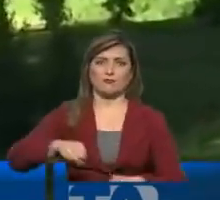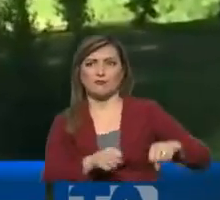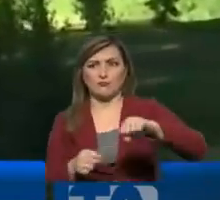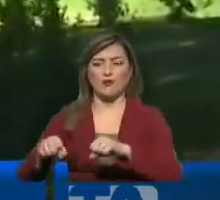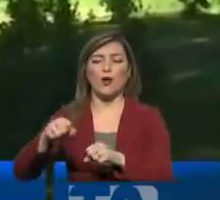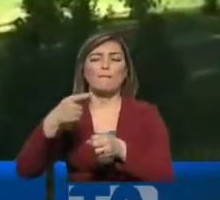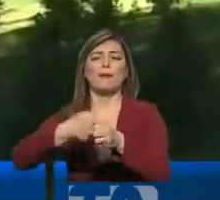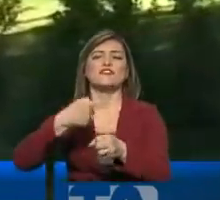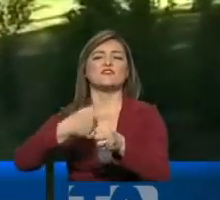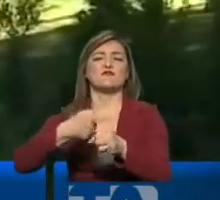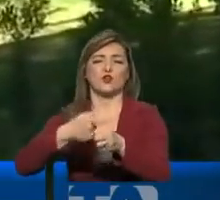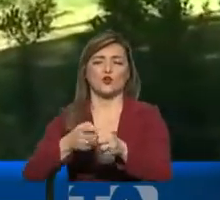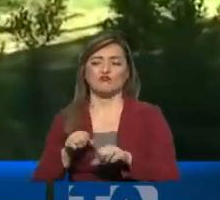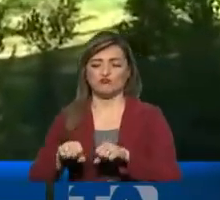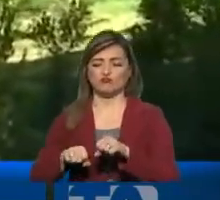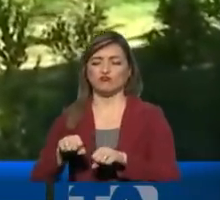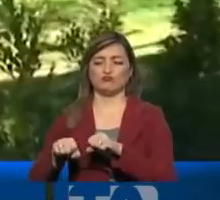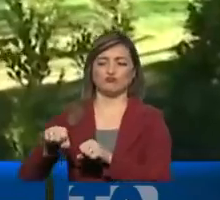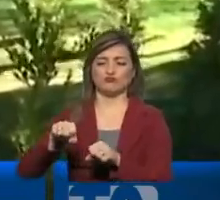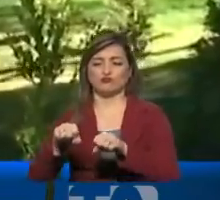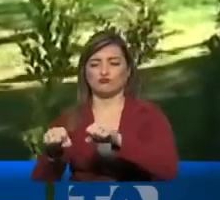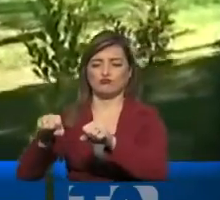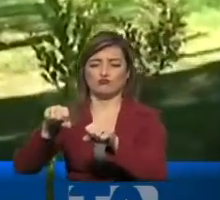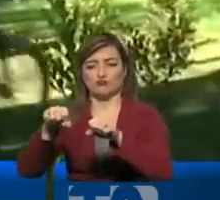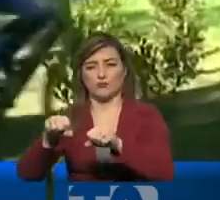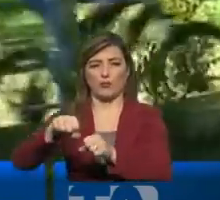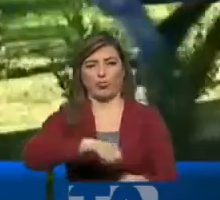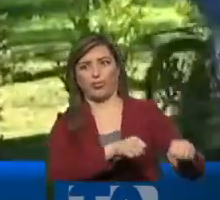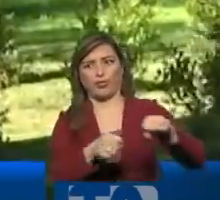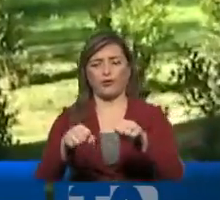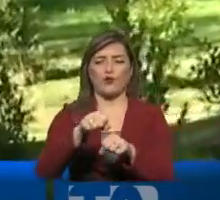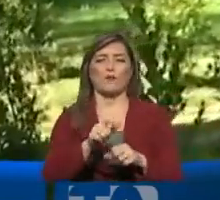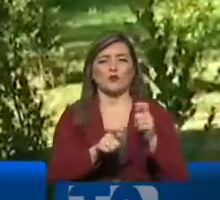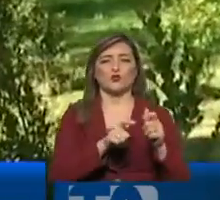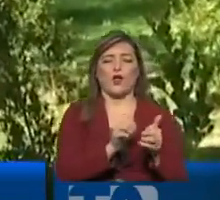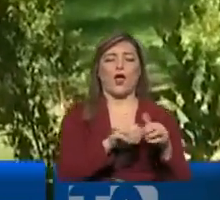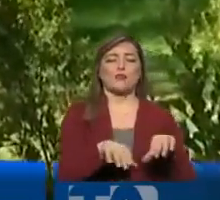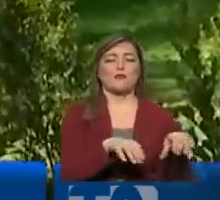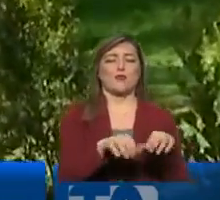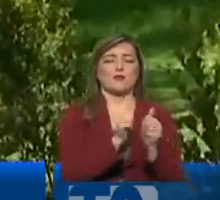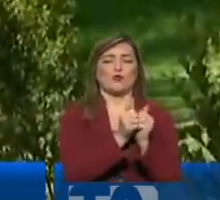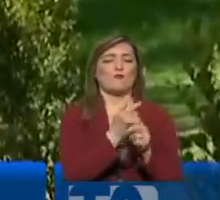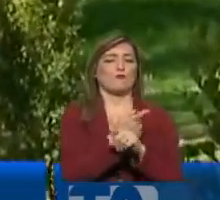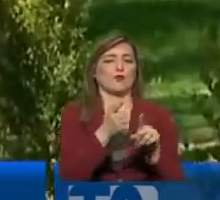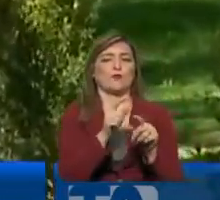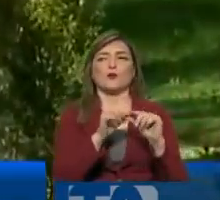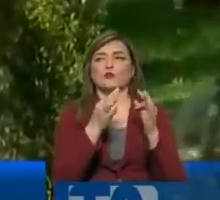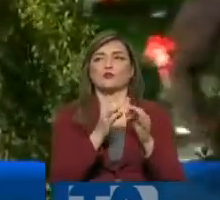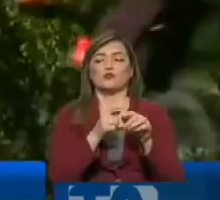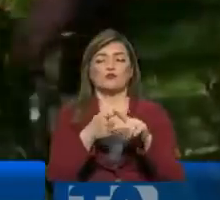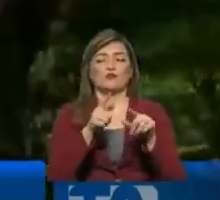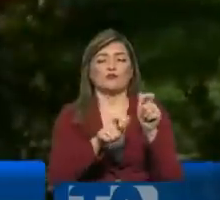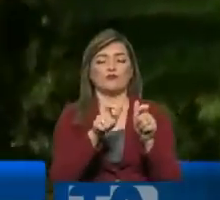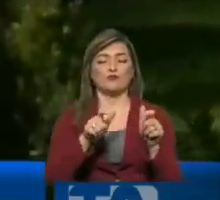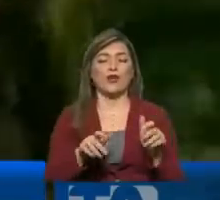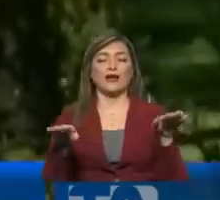rutas específicas y así la ciudadanía que viene a los otros espacios que hay en este parque puedan también realizar sus actividades. Claro que sí, esto también es un poco por la